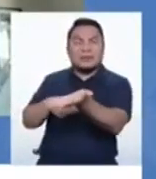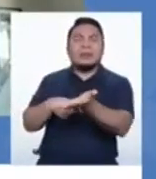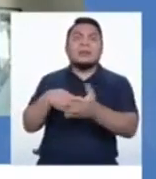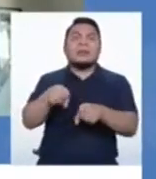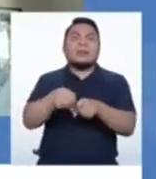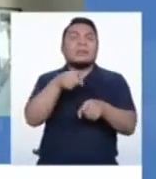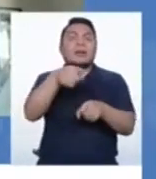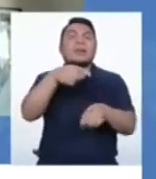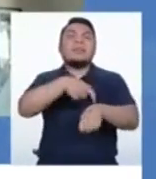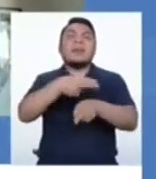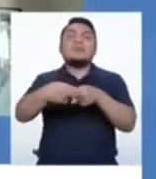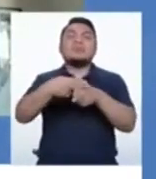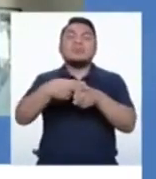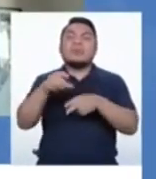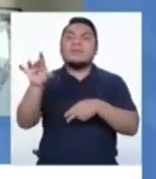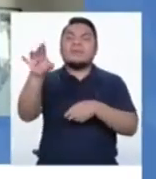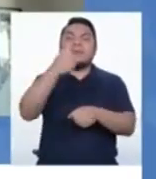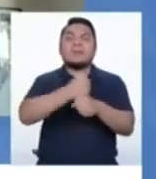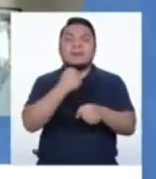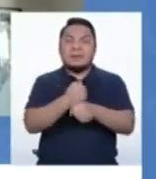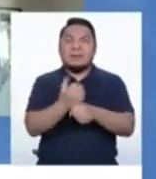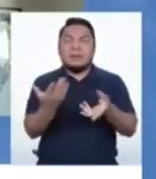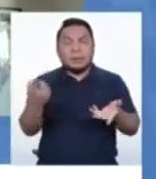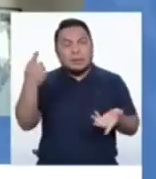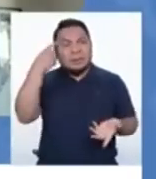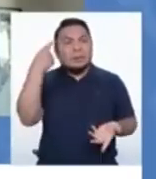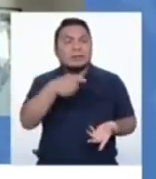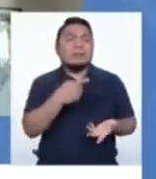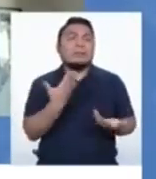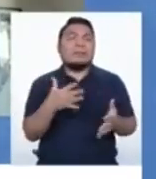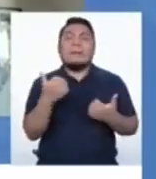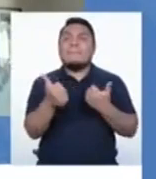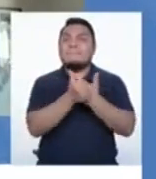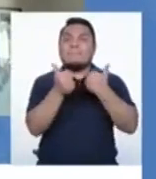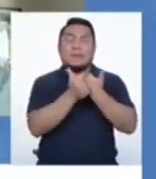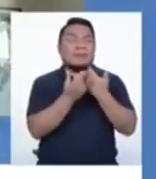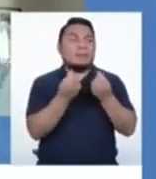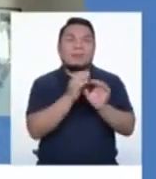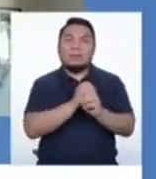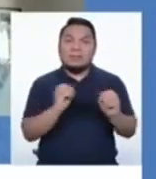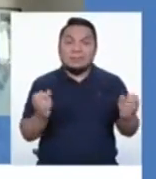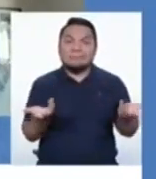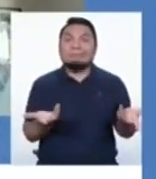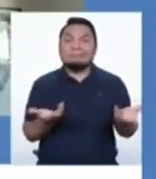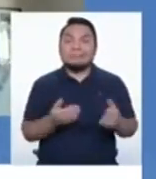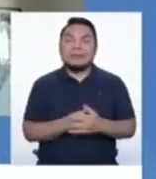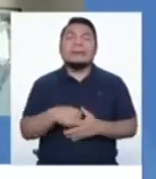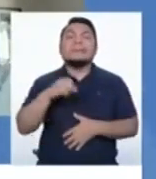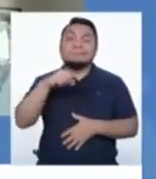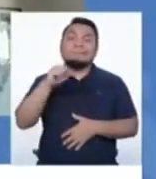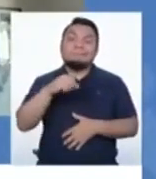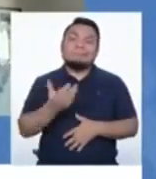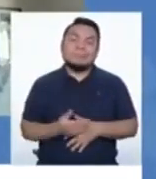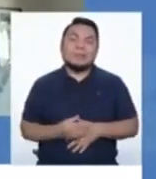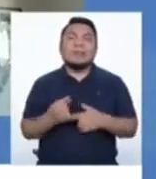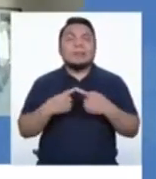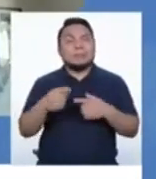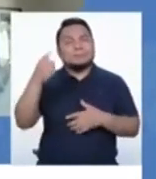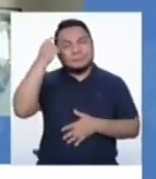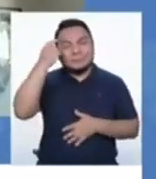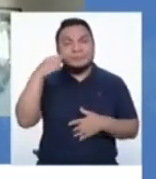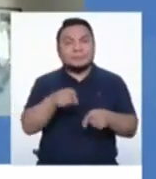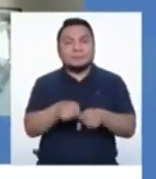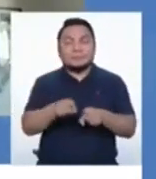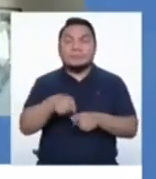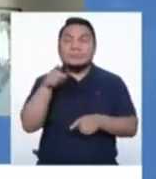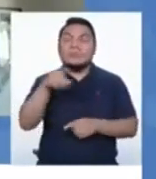llamados temporales en otro centro de trabajo, podrían también estar en inminente riesgo. Sí, claro. Y lo que hay que tener muy presente es que